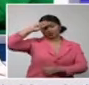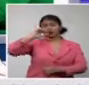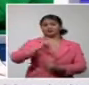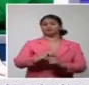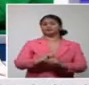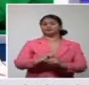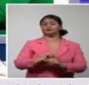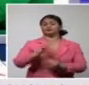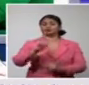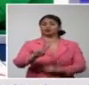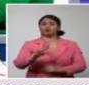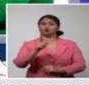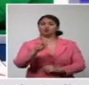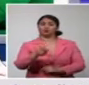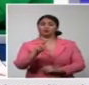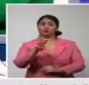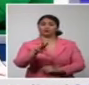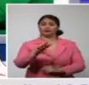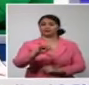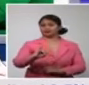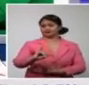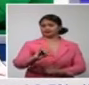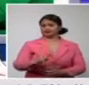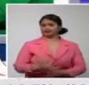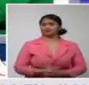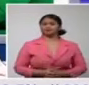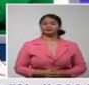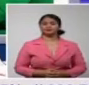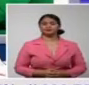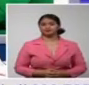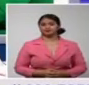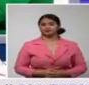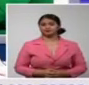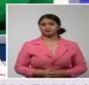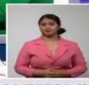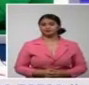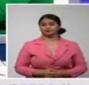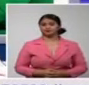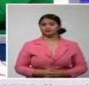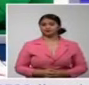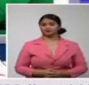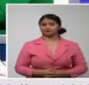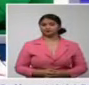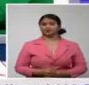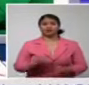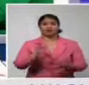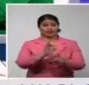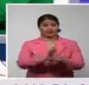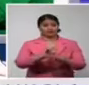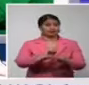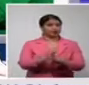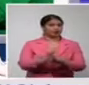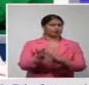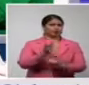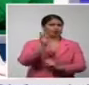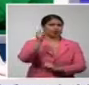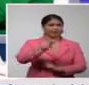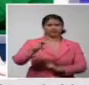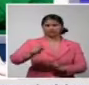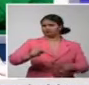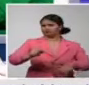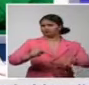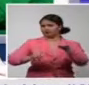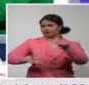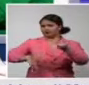de 2,36. Las 2 personas que se evacuaron al principio de la pandemia, los 54 que